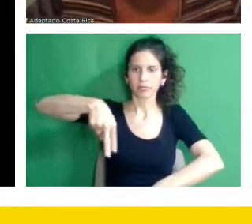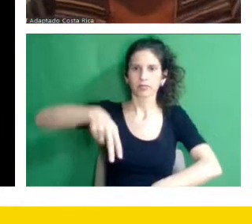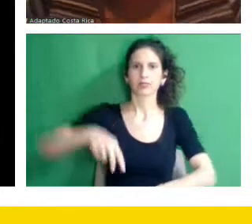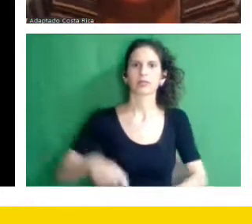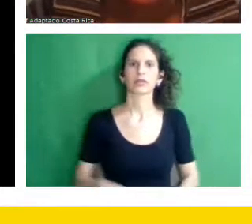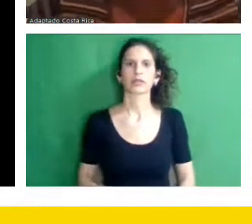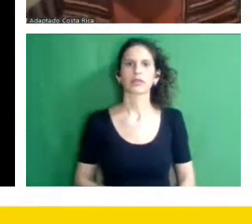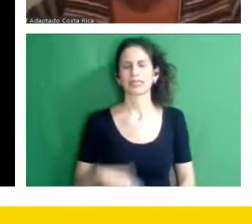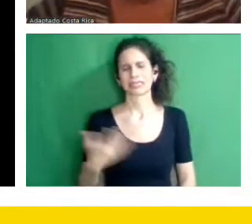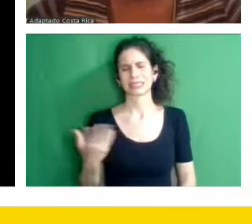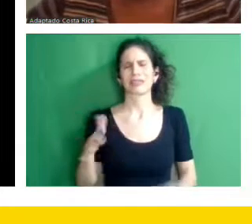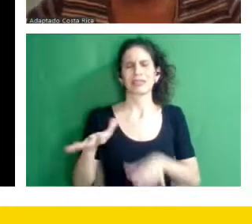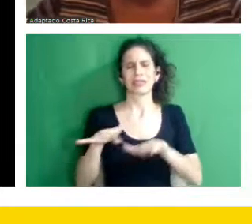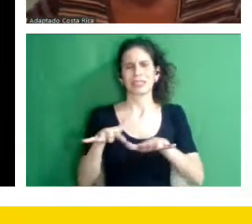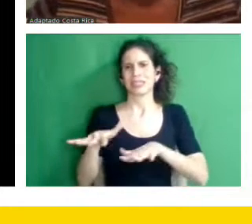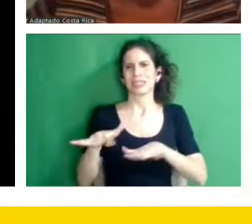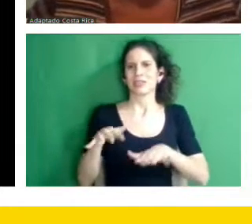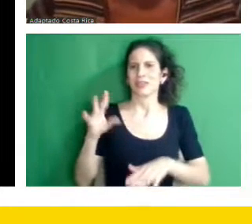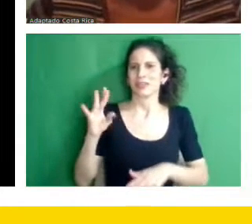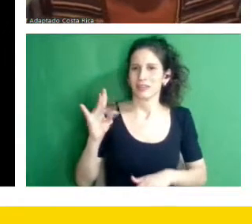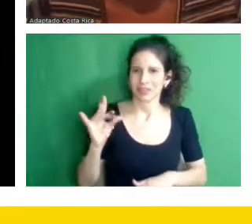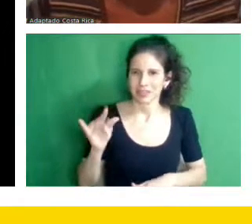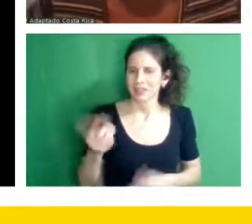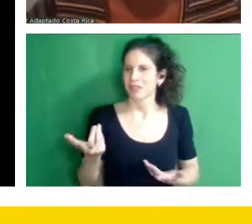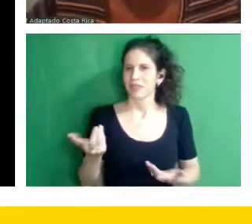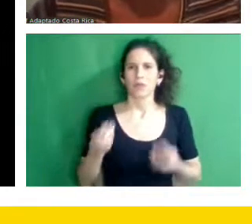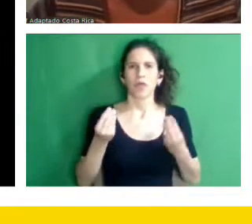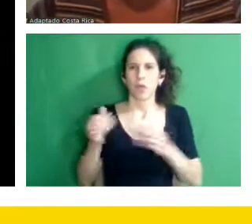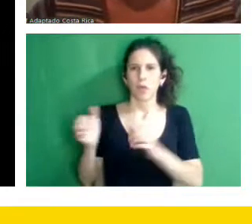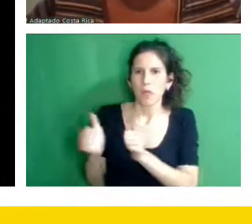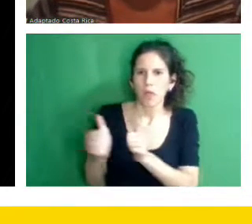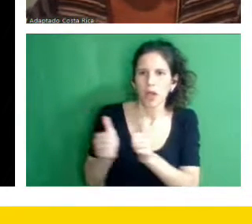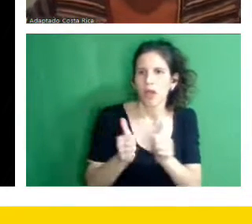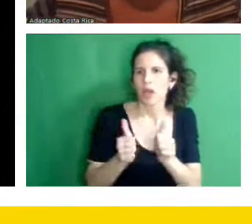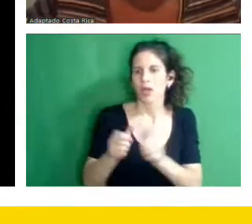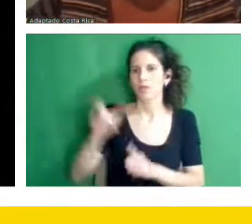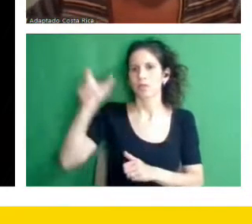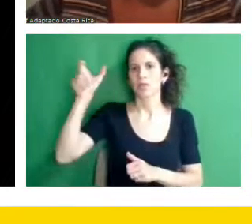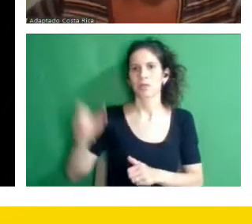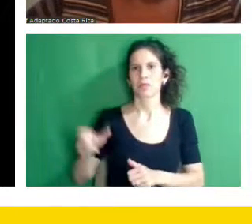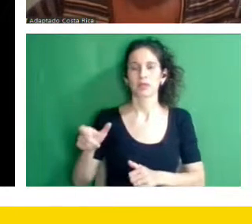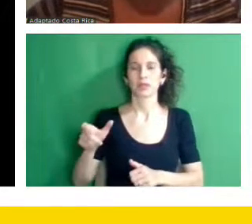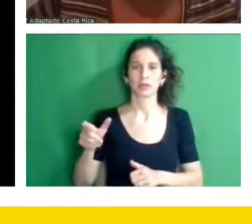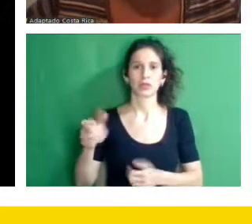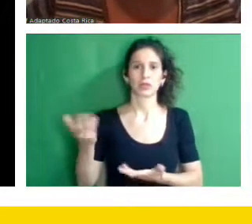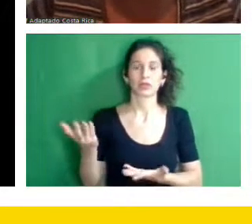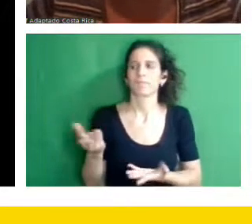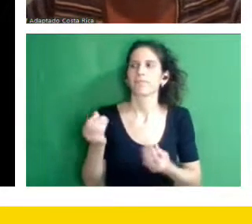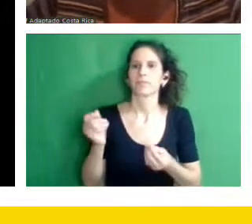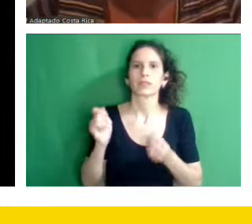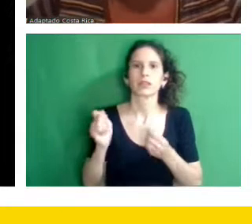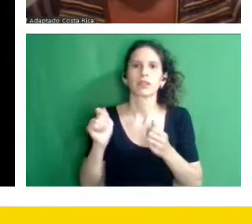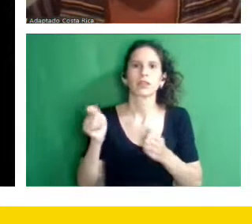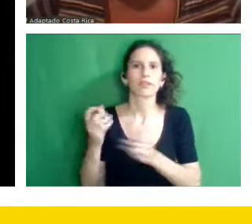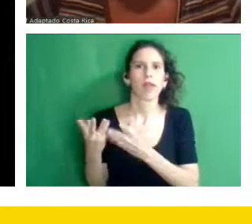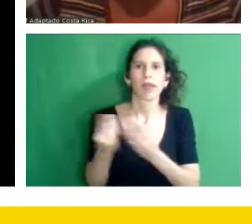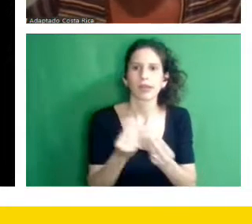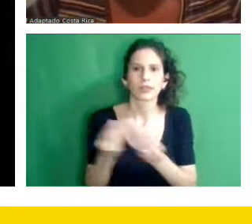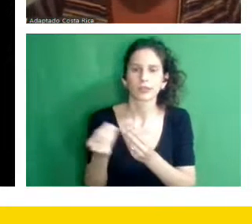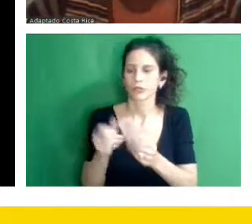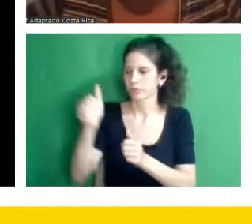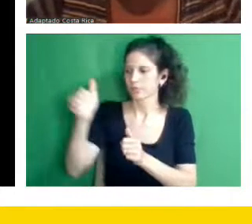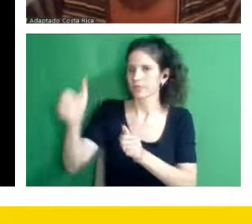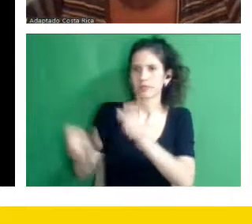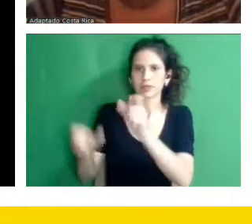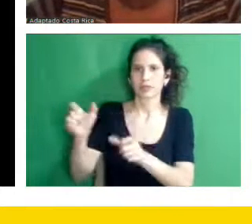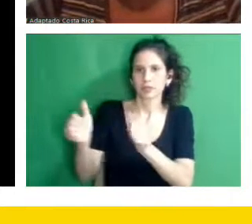necesitando fisioterapeutas de todo, porque cada persona con discapacidad requiere asistencia, ¿verdad? Pero fue una primera experiencia